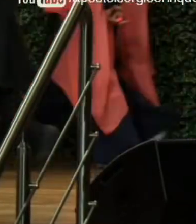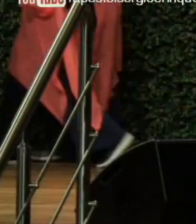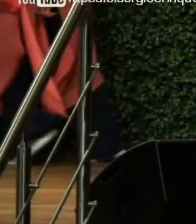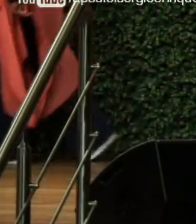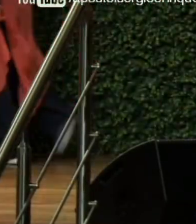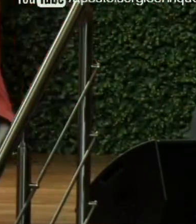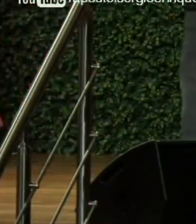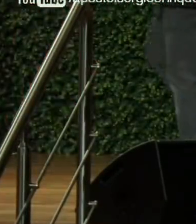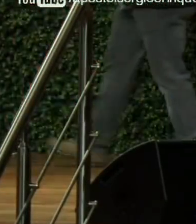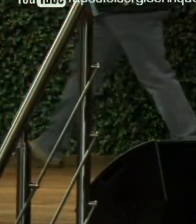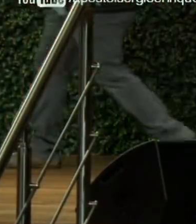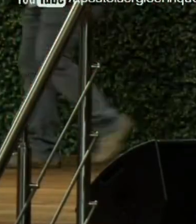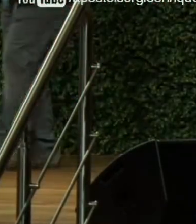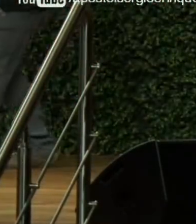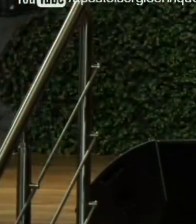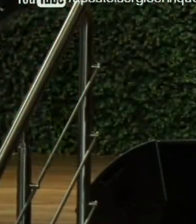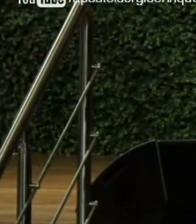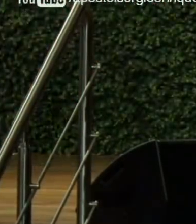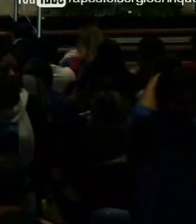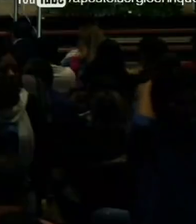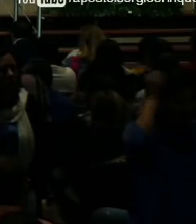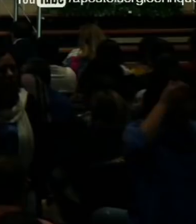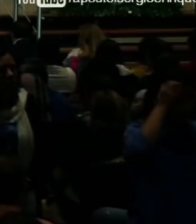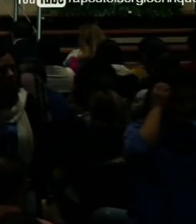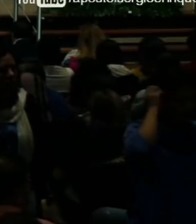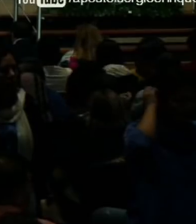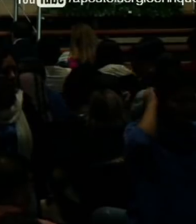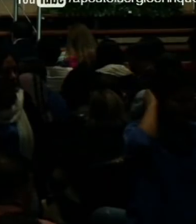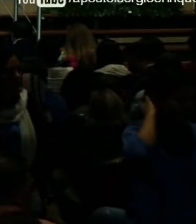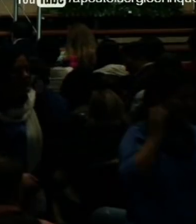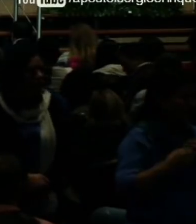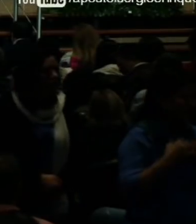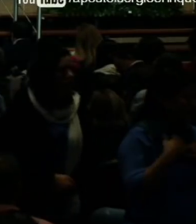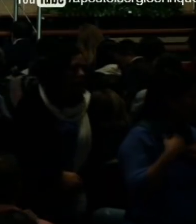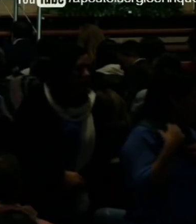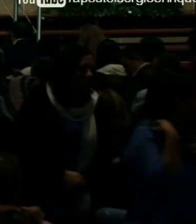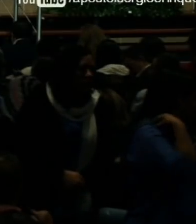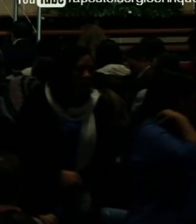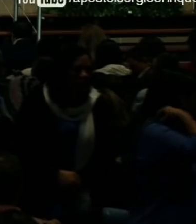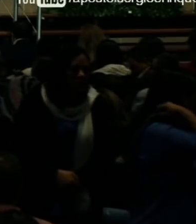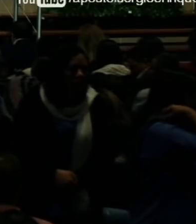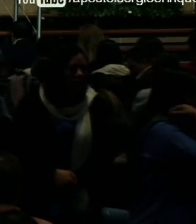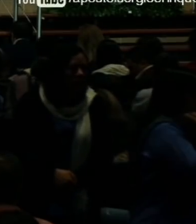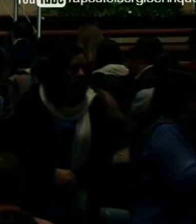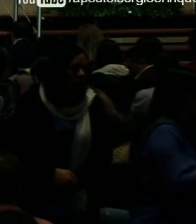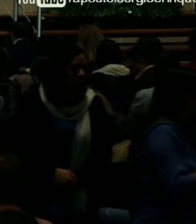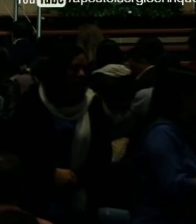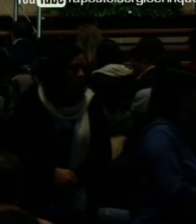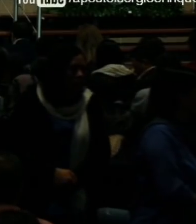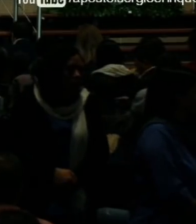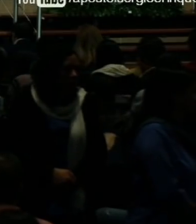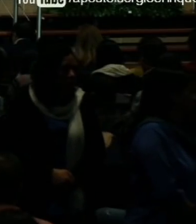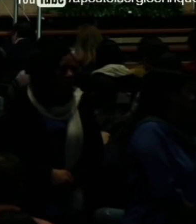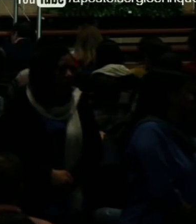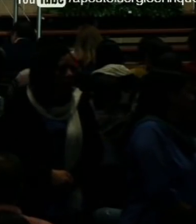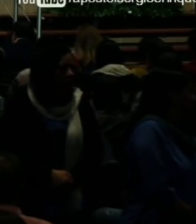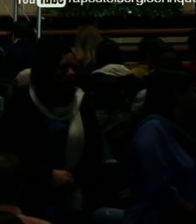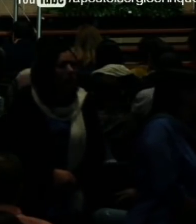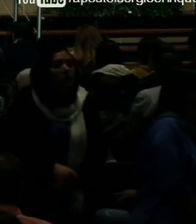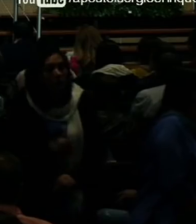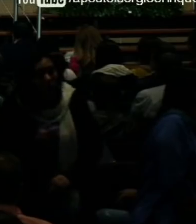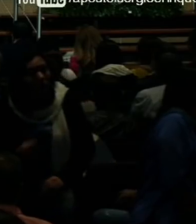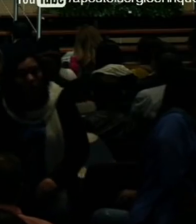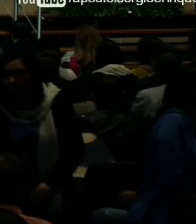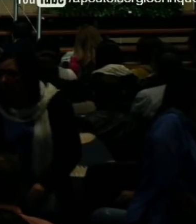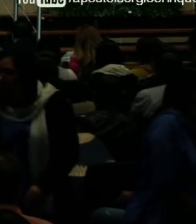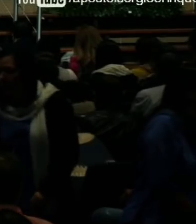Ahora quiero procurar entender bien las palmas al Señor, porque cuando le conté a los